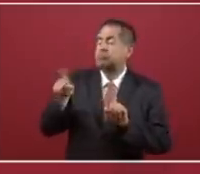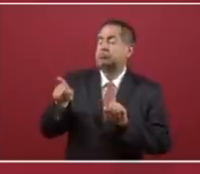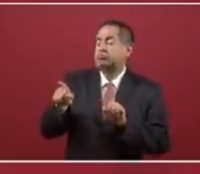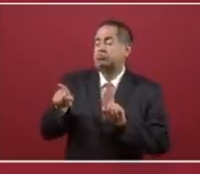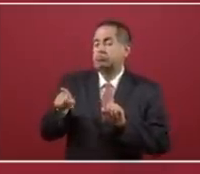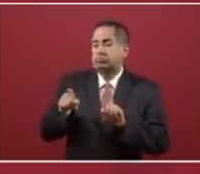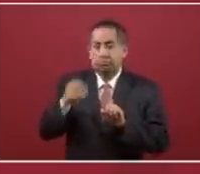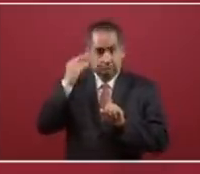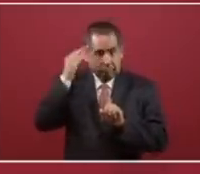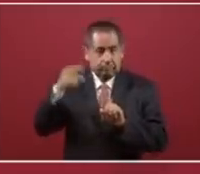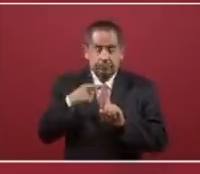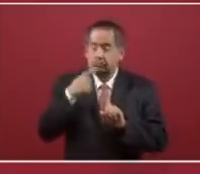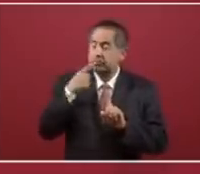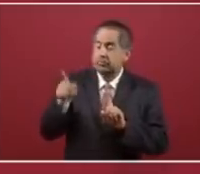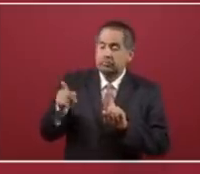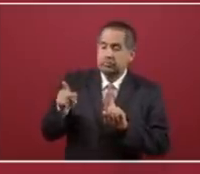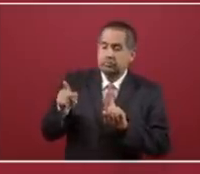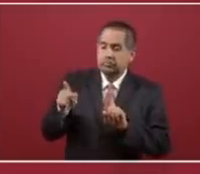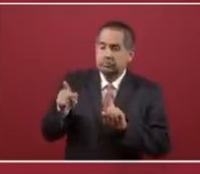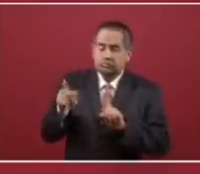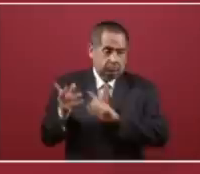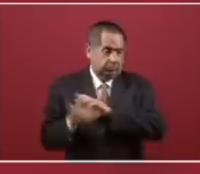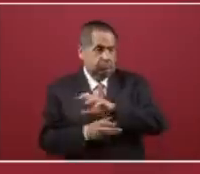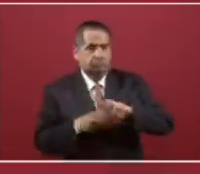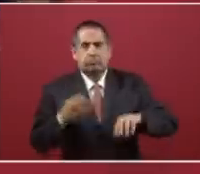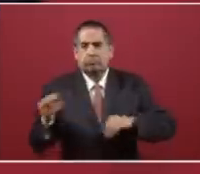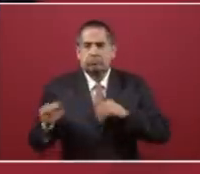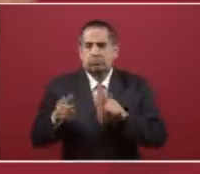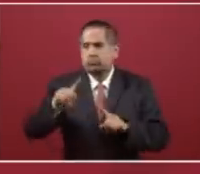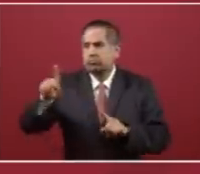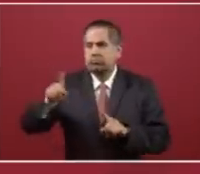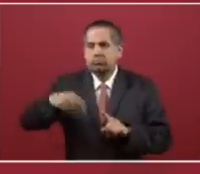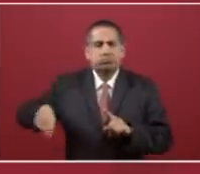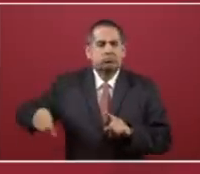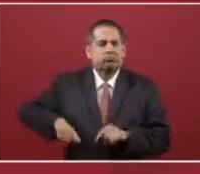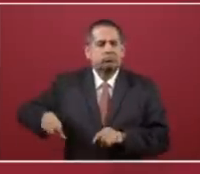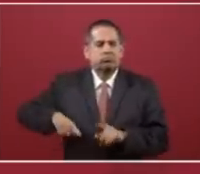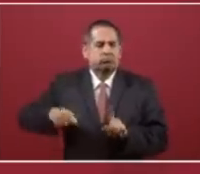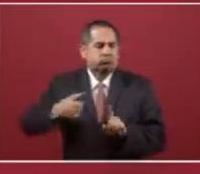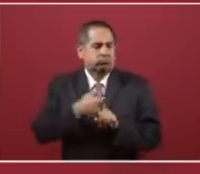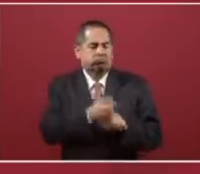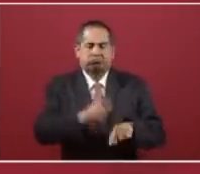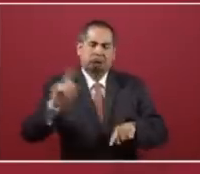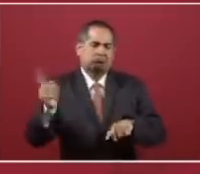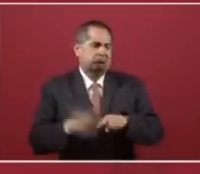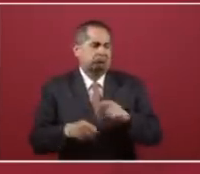su tiempo este fué cesado